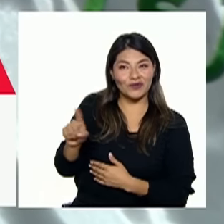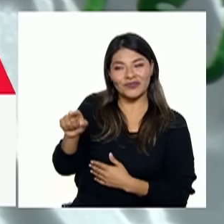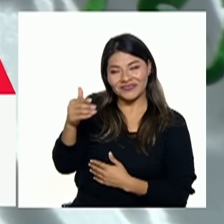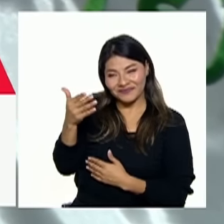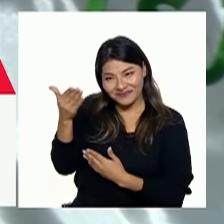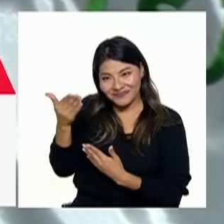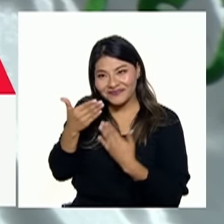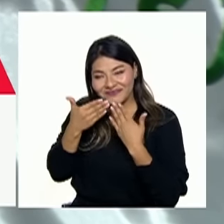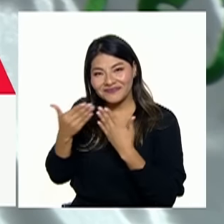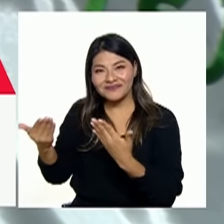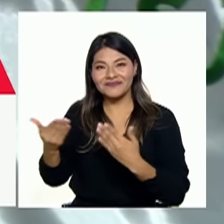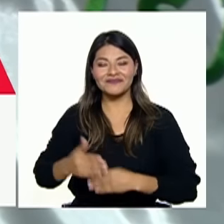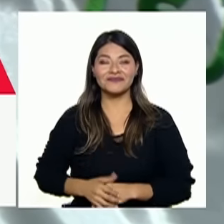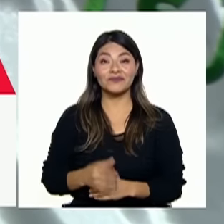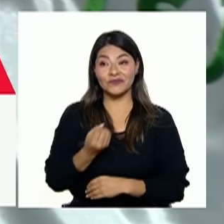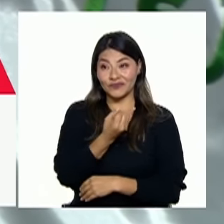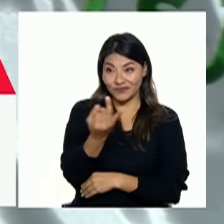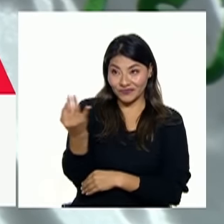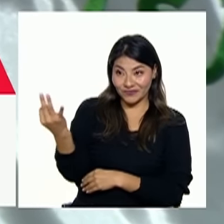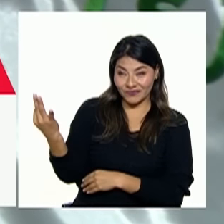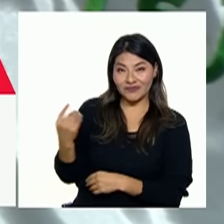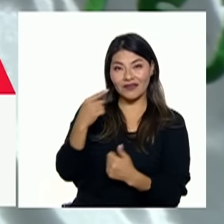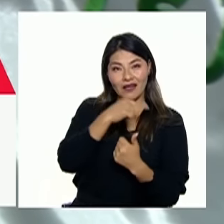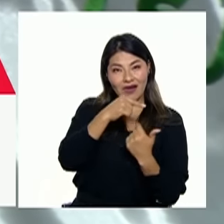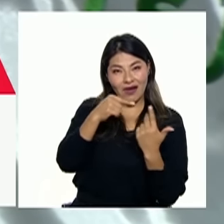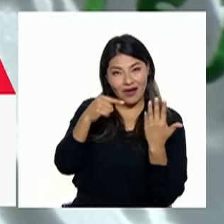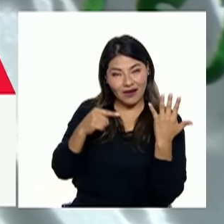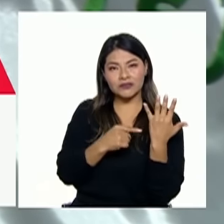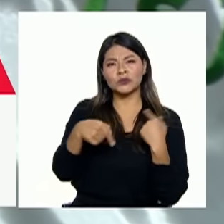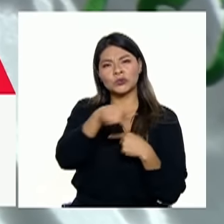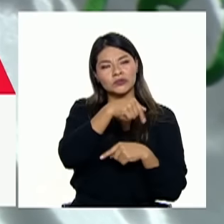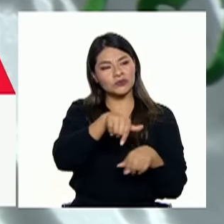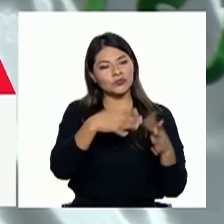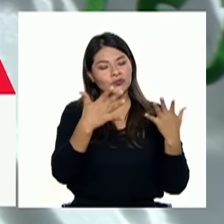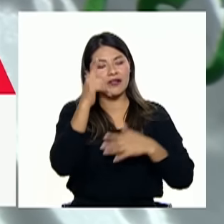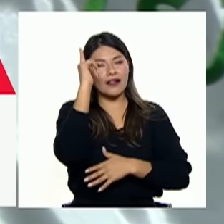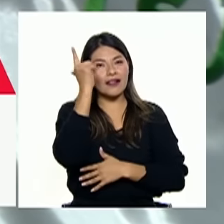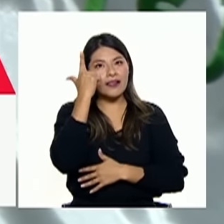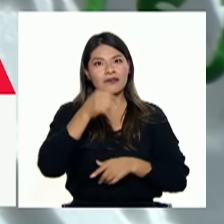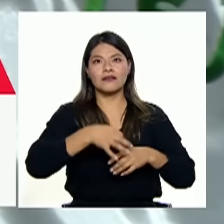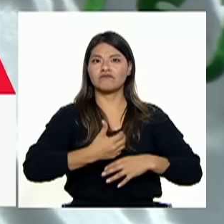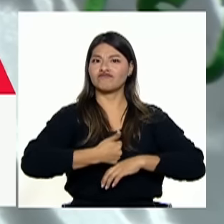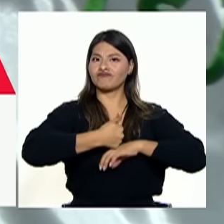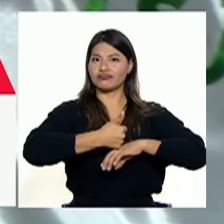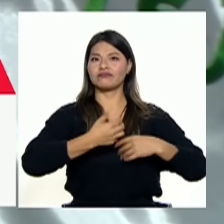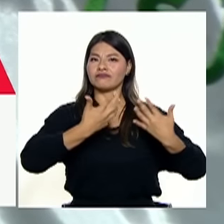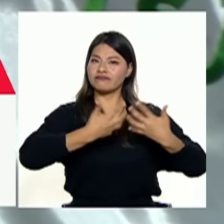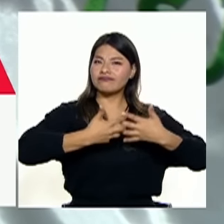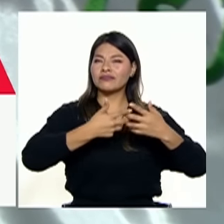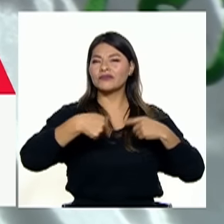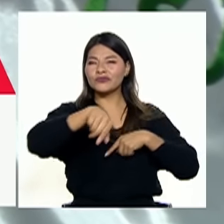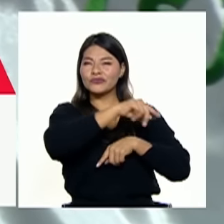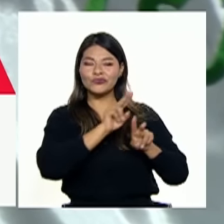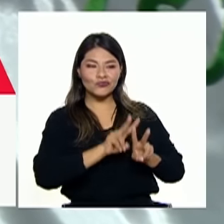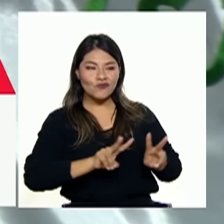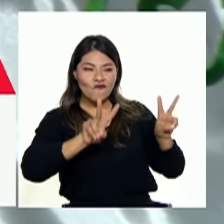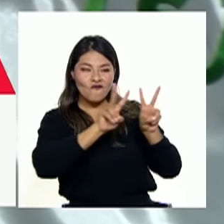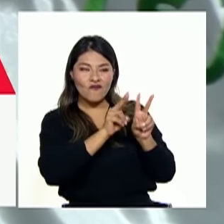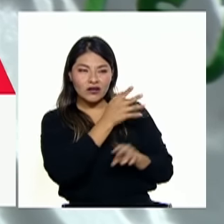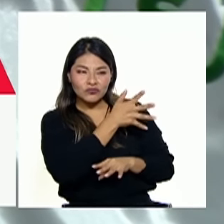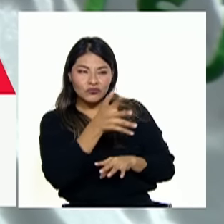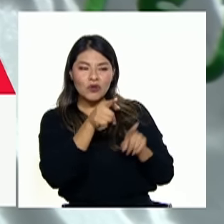Muchas gracias. Todos ellos, líderes ejemplares, comparten una virtud fundamental: la capacidad de dejar